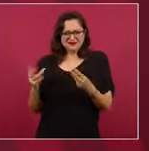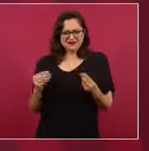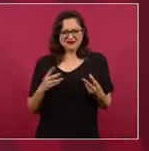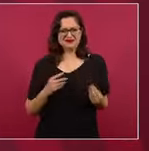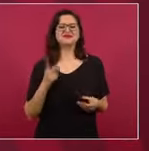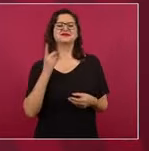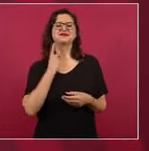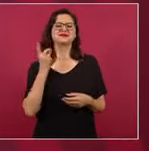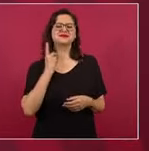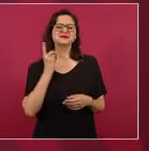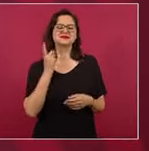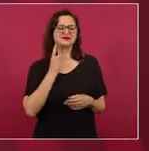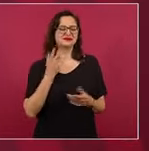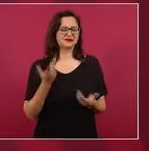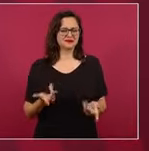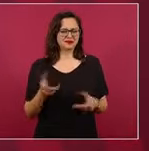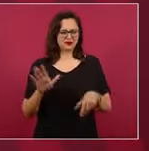diputados locales?